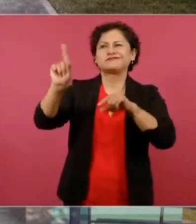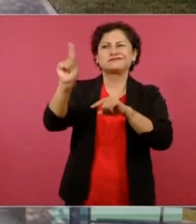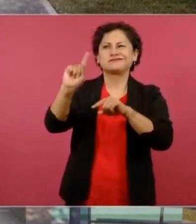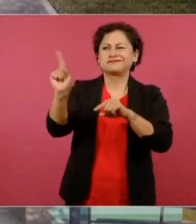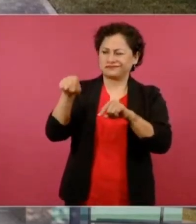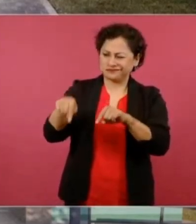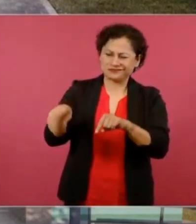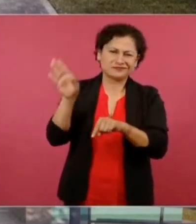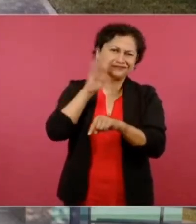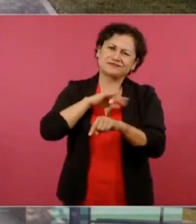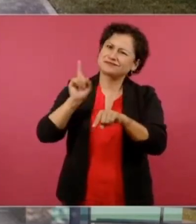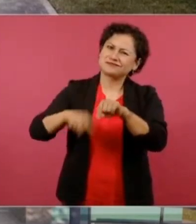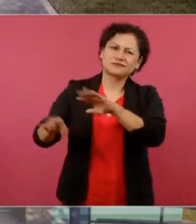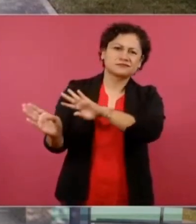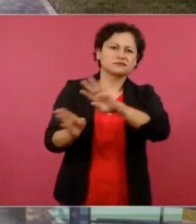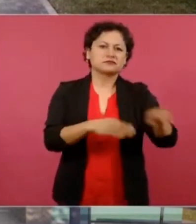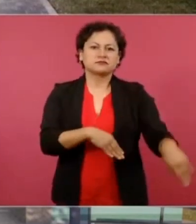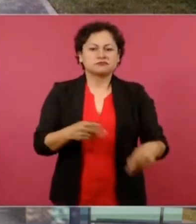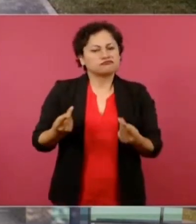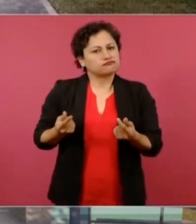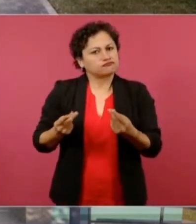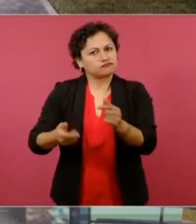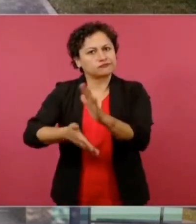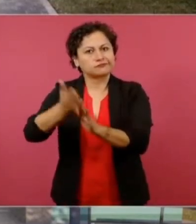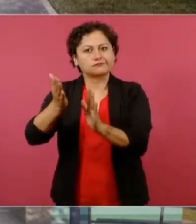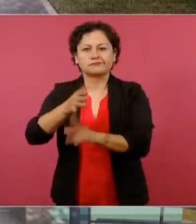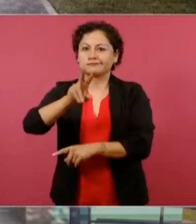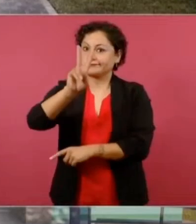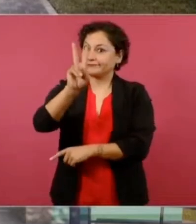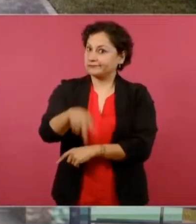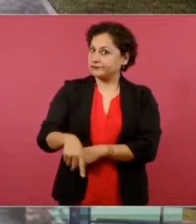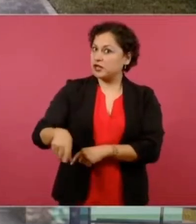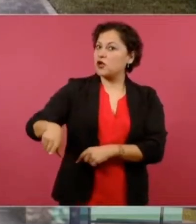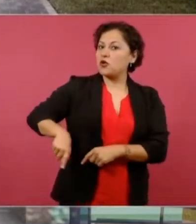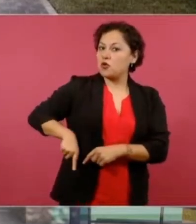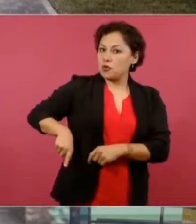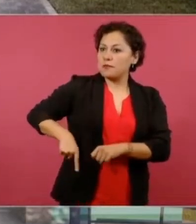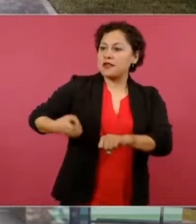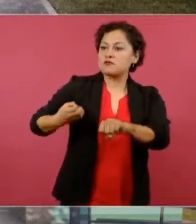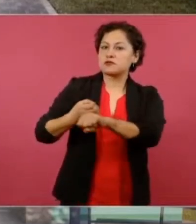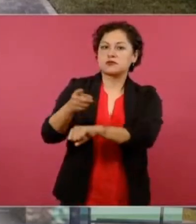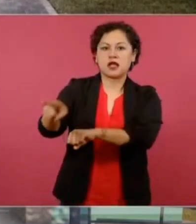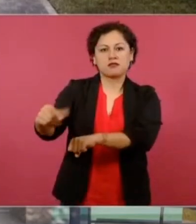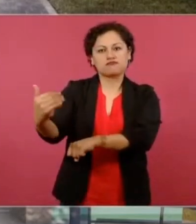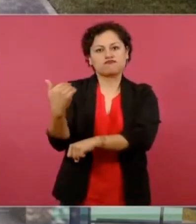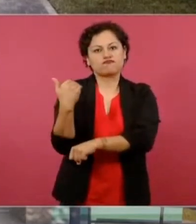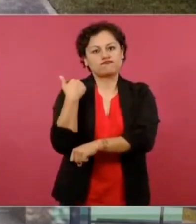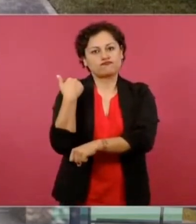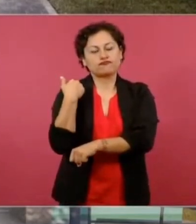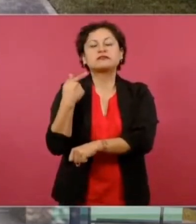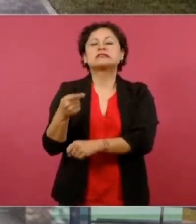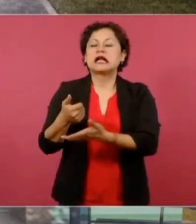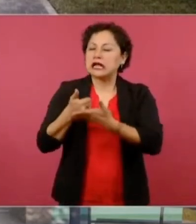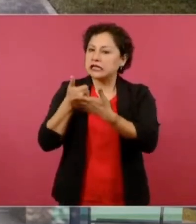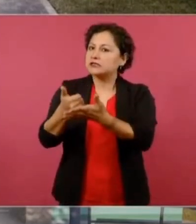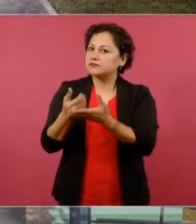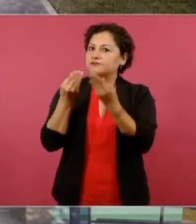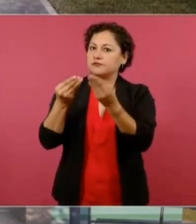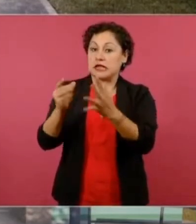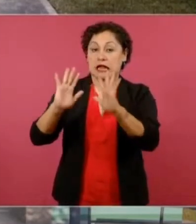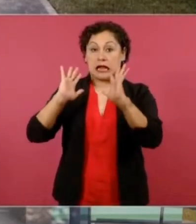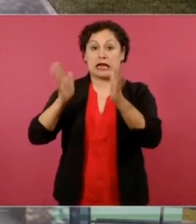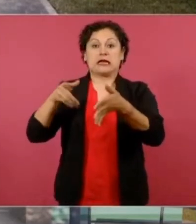manera muy rápida, con mucho apoyo aquí del gobierno del estado. Hoy ya en Zacualpan se cuenta con este